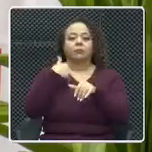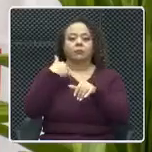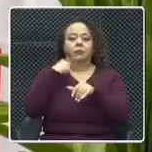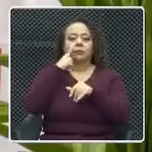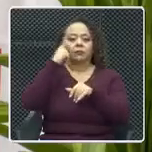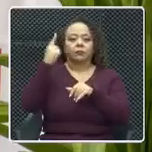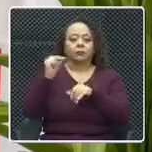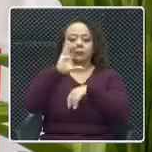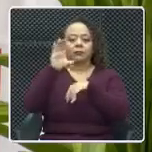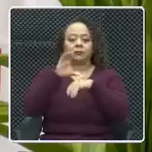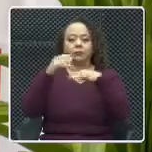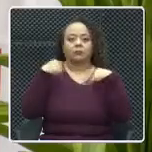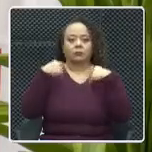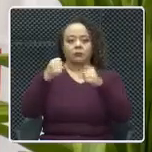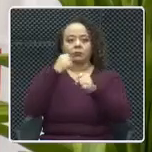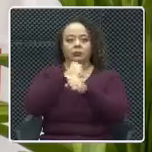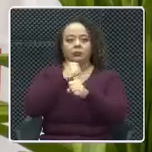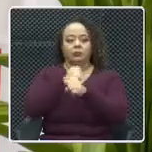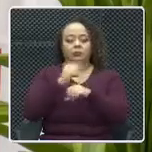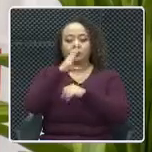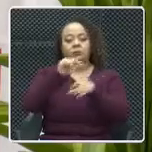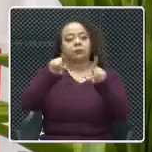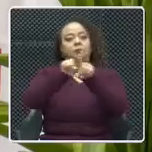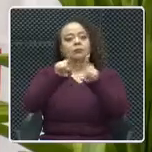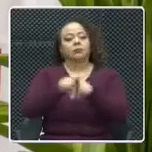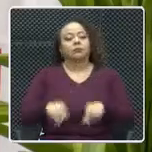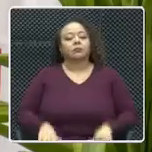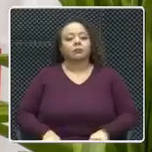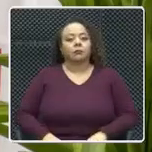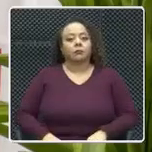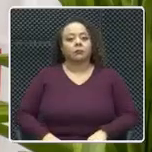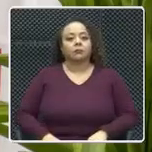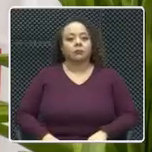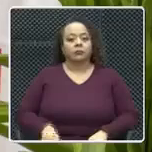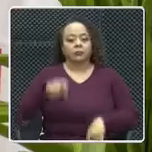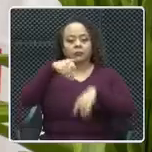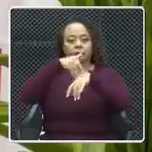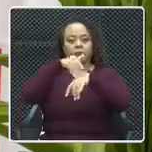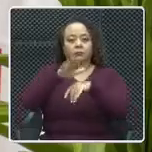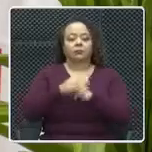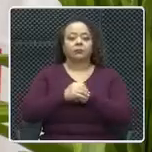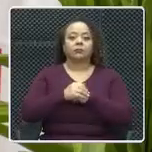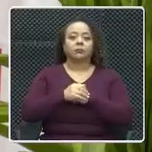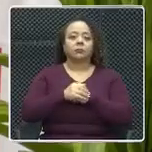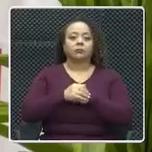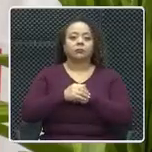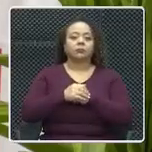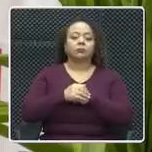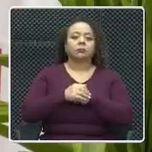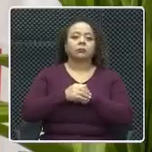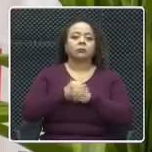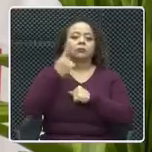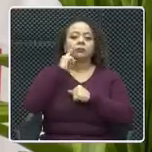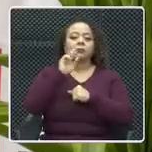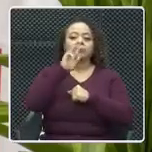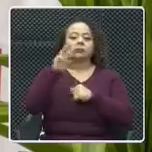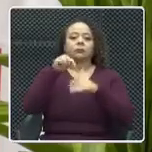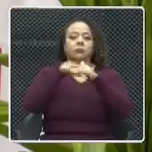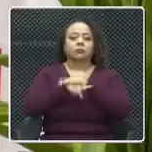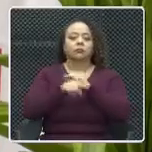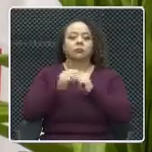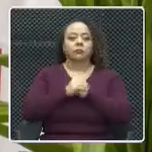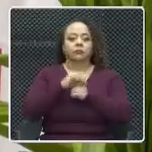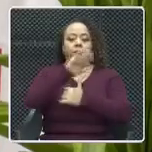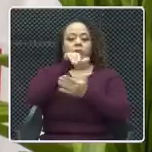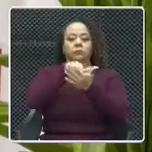un WhatsApp del Consejo de Salud Ocupacional. Y también tenemos que enviarla o la estamos enviando a través de la plataforma del portal